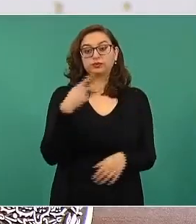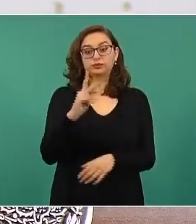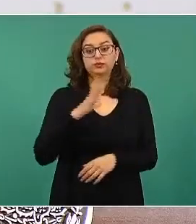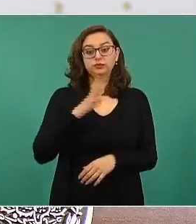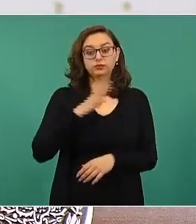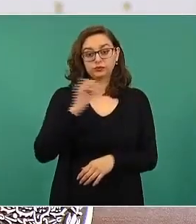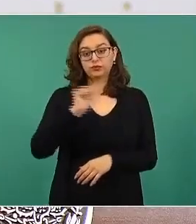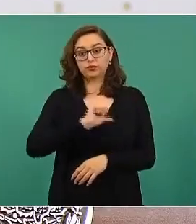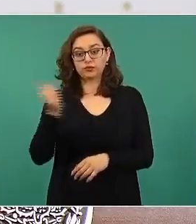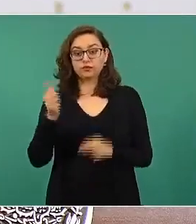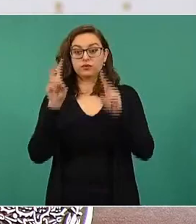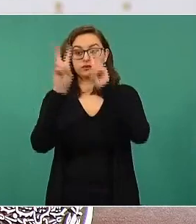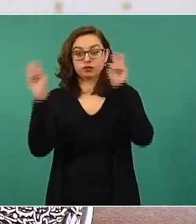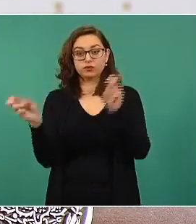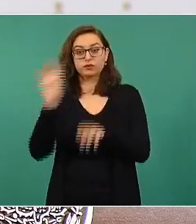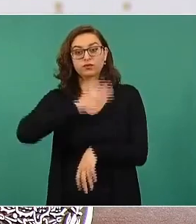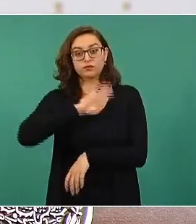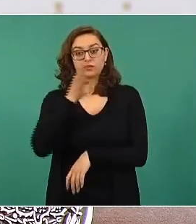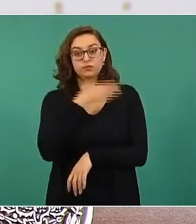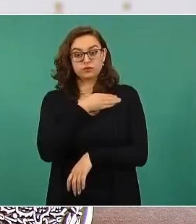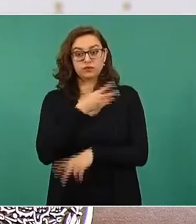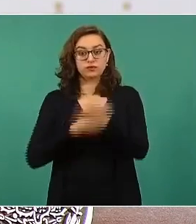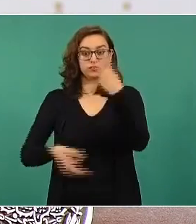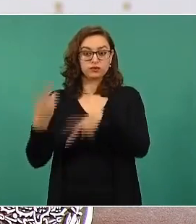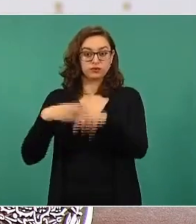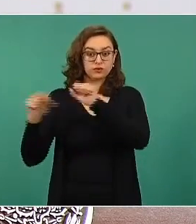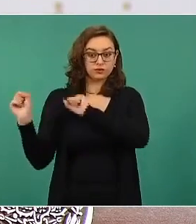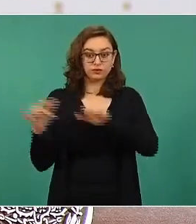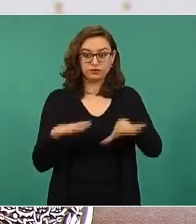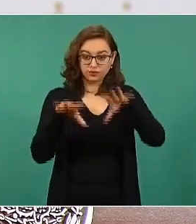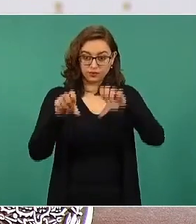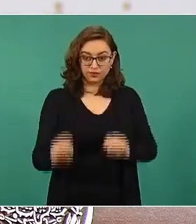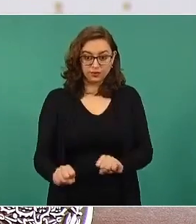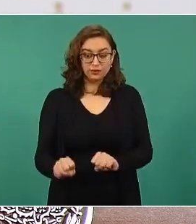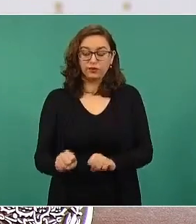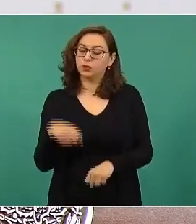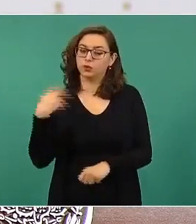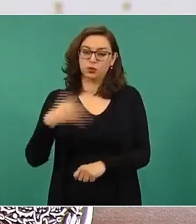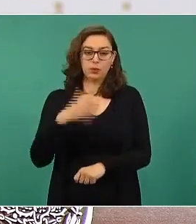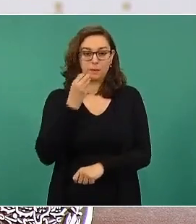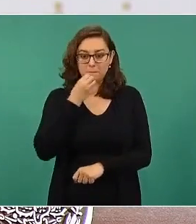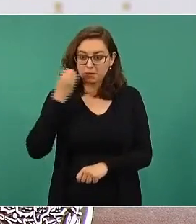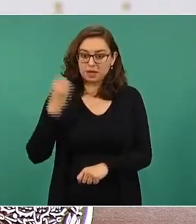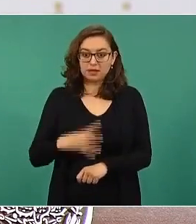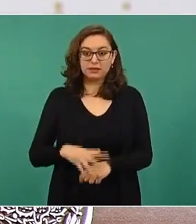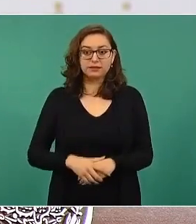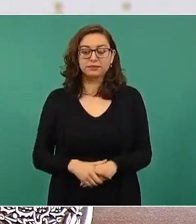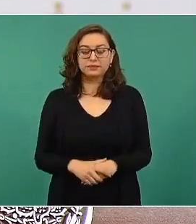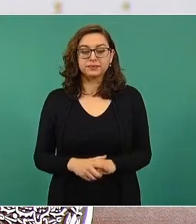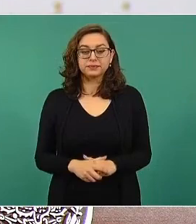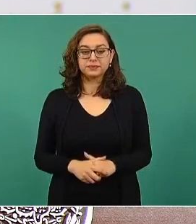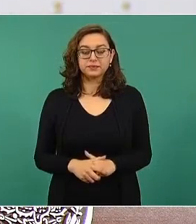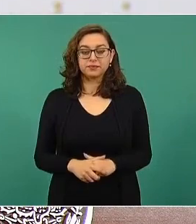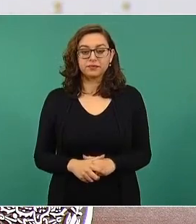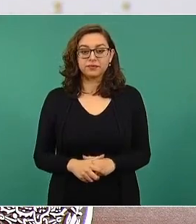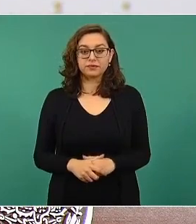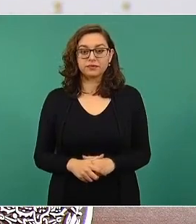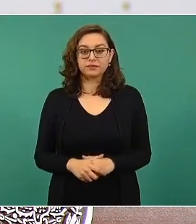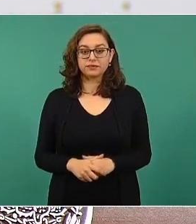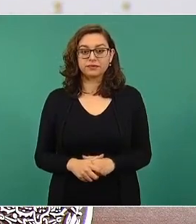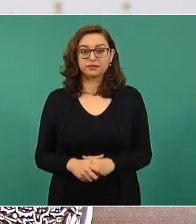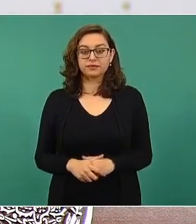de la conquista. Este es buenísimo. Solo